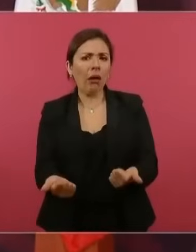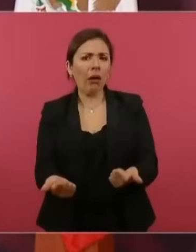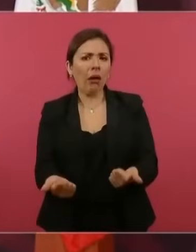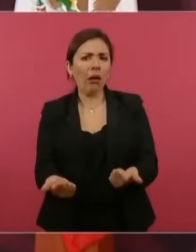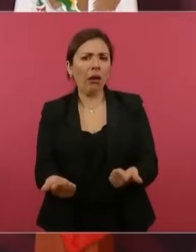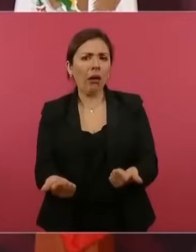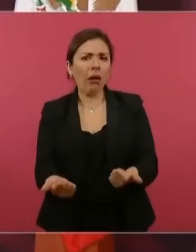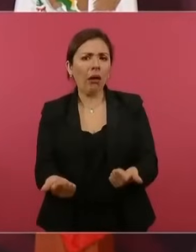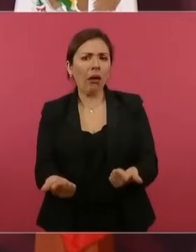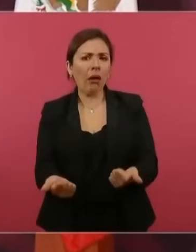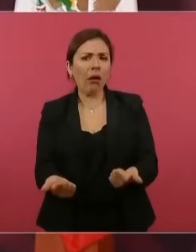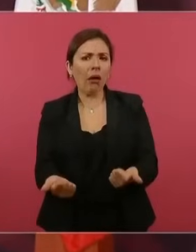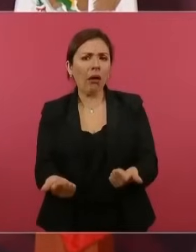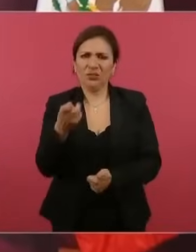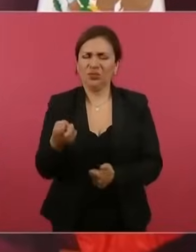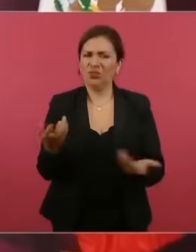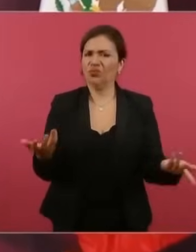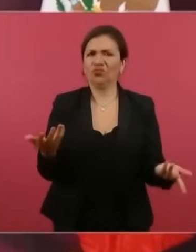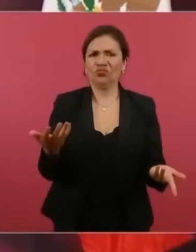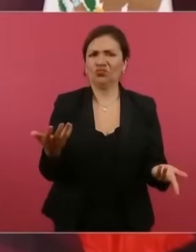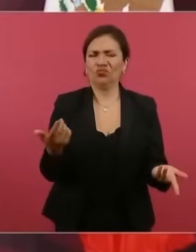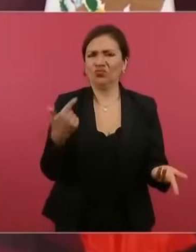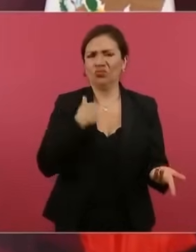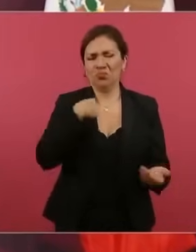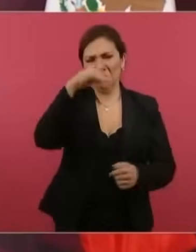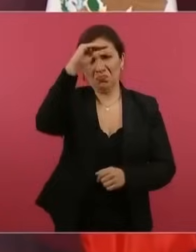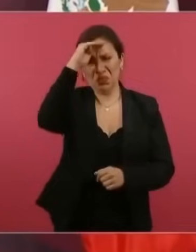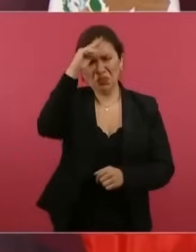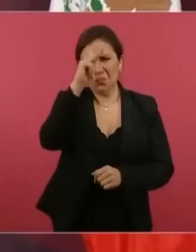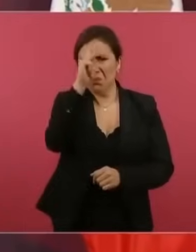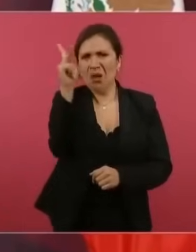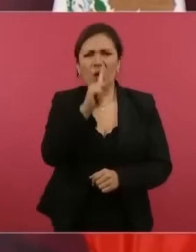porque se me hace un exceso,